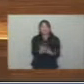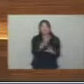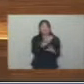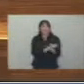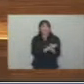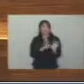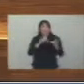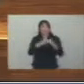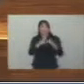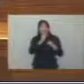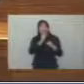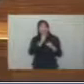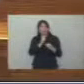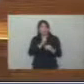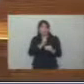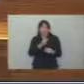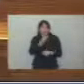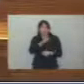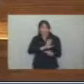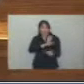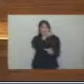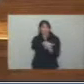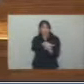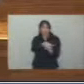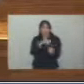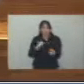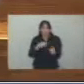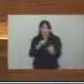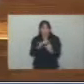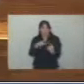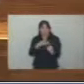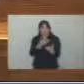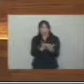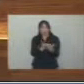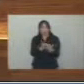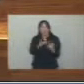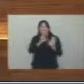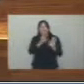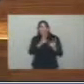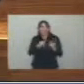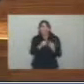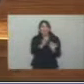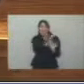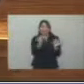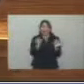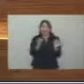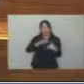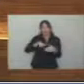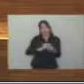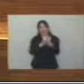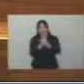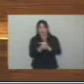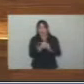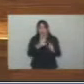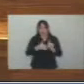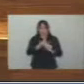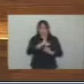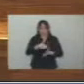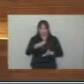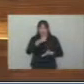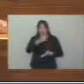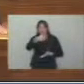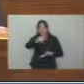votado a favor de la ley de endeudamiento que trajo Foro Asturias. El problema es que el orden de los factores altera el producto. Ustedes decidieron que, como